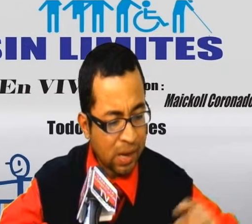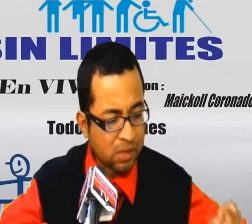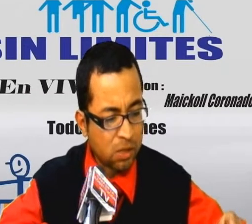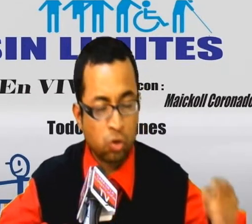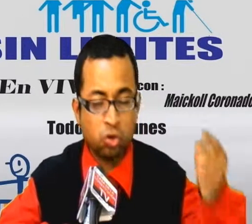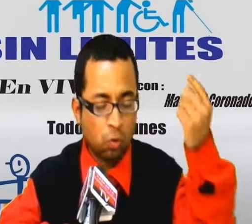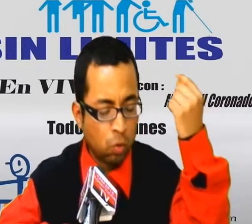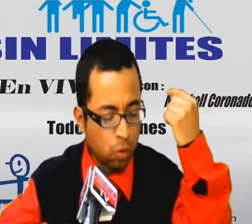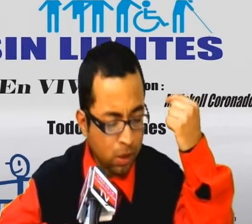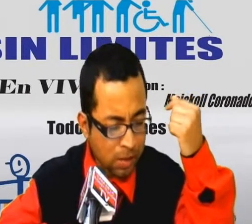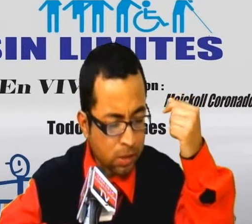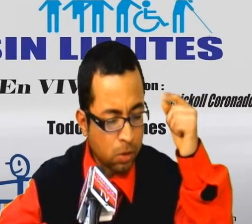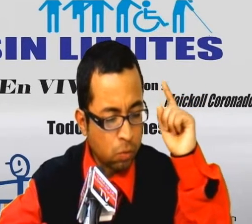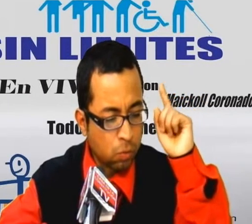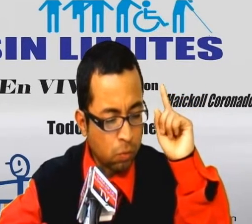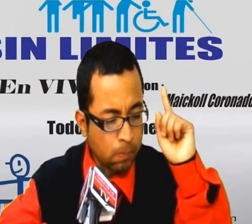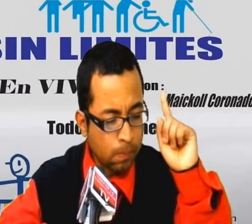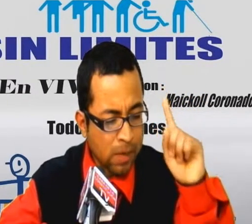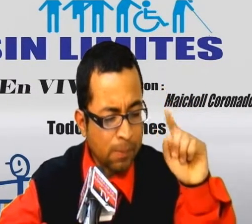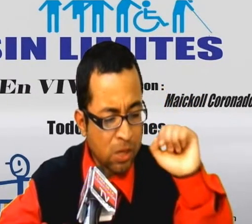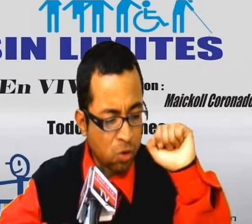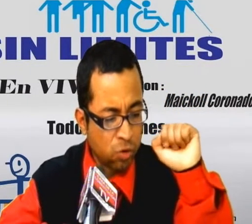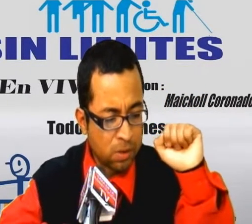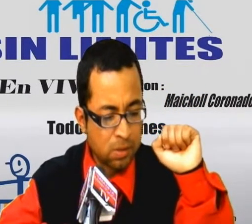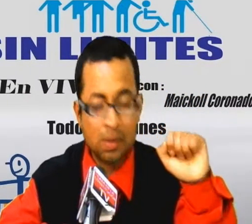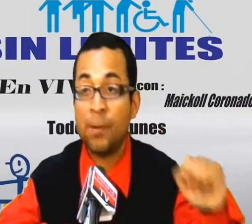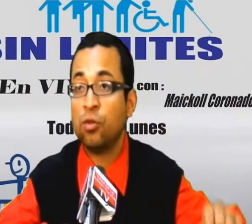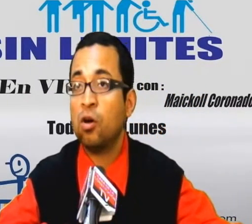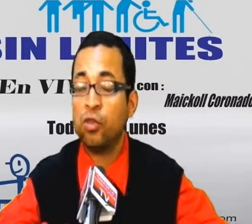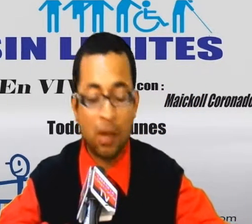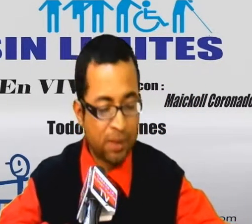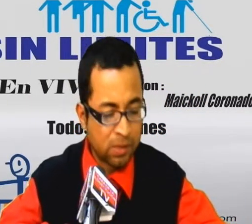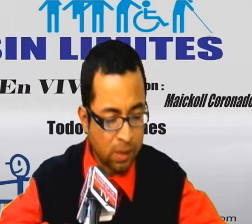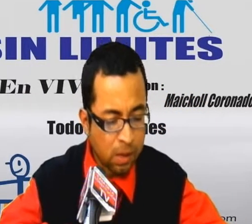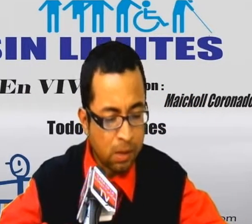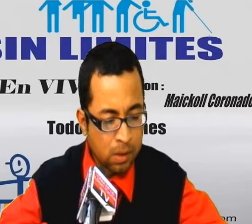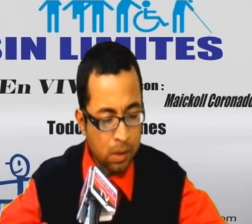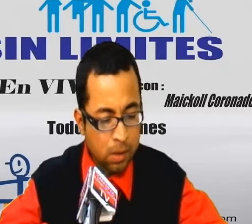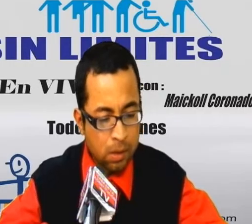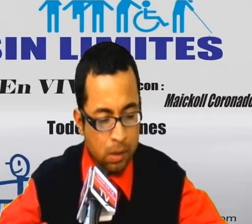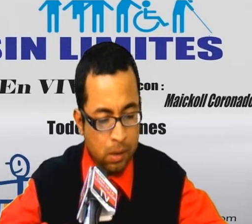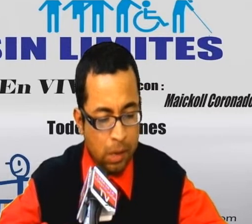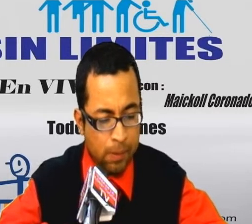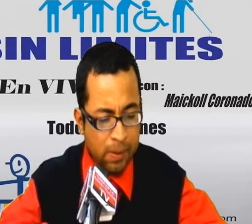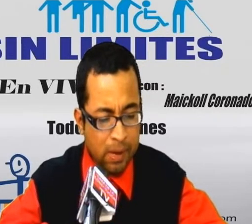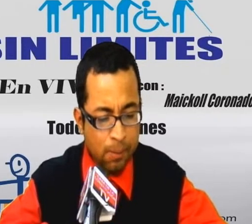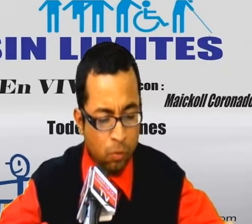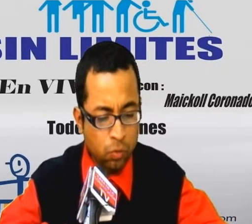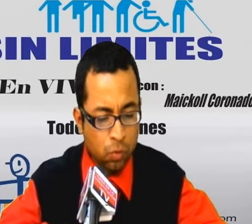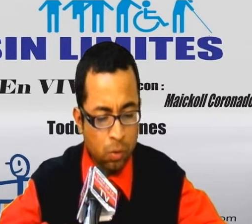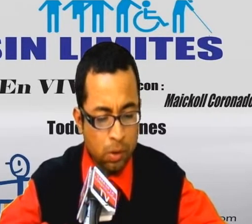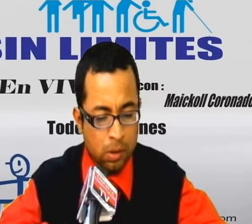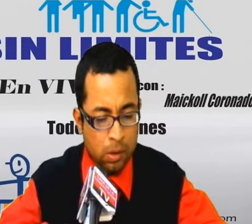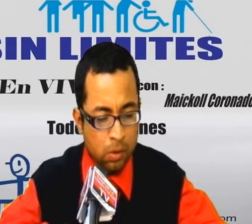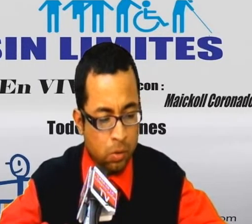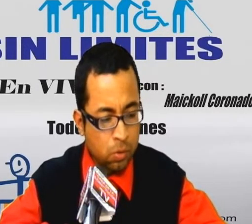representa casi 1.000 millones de personas con discapacidad que viven en el